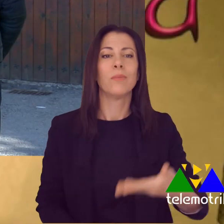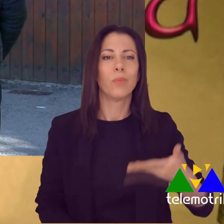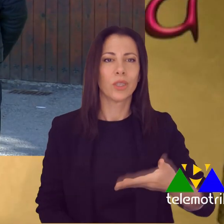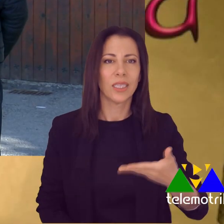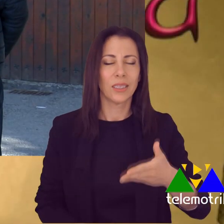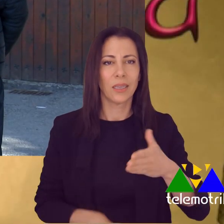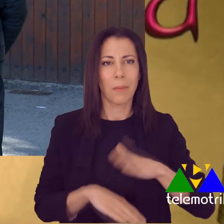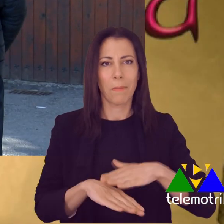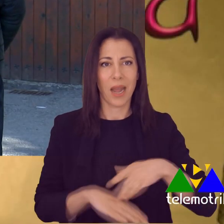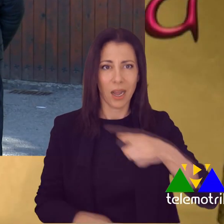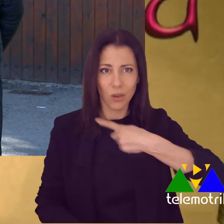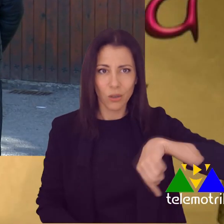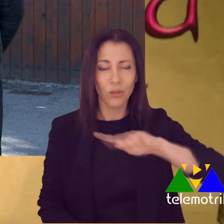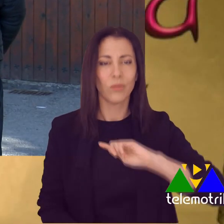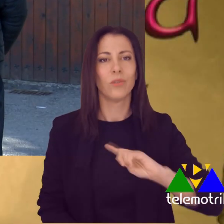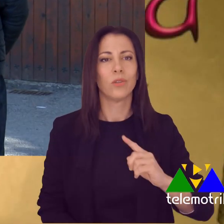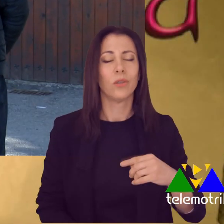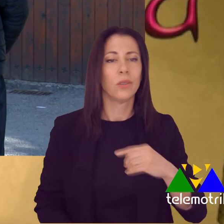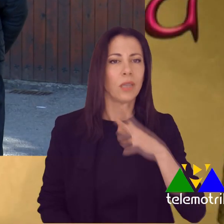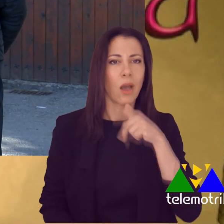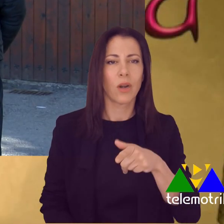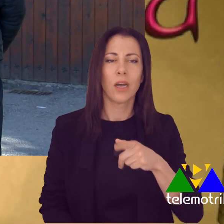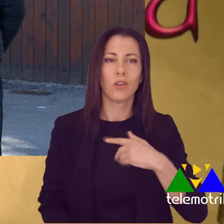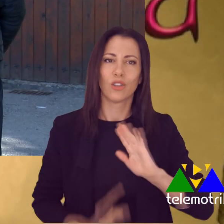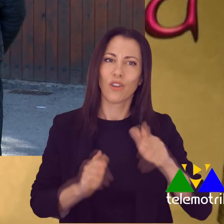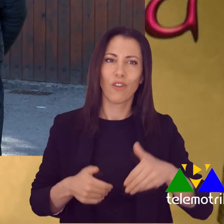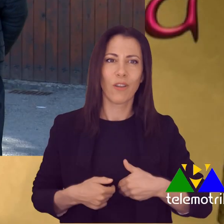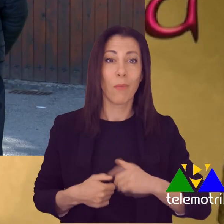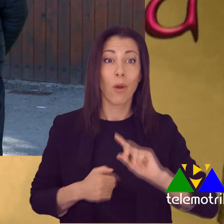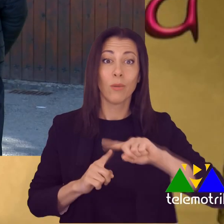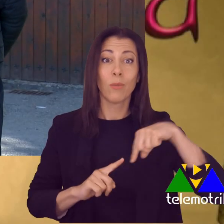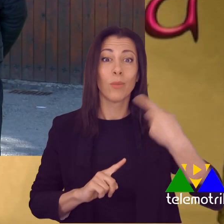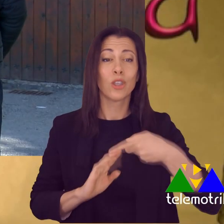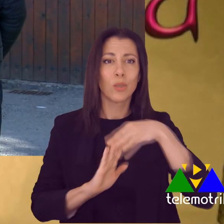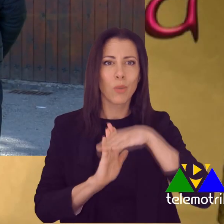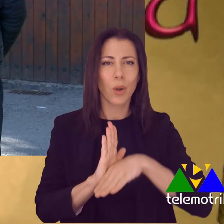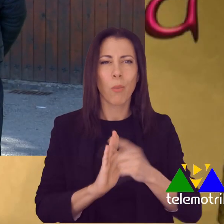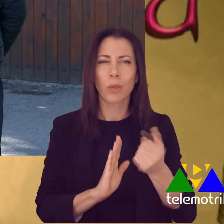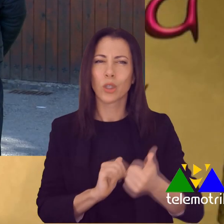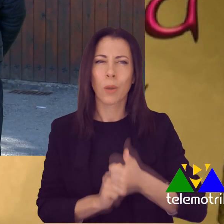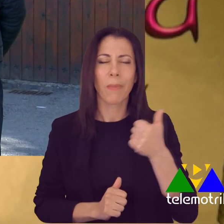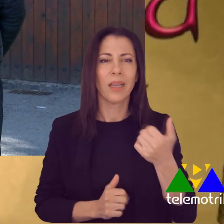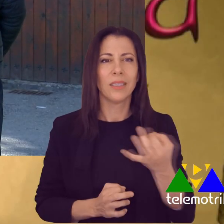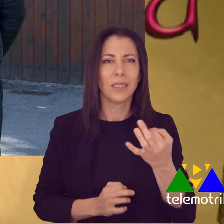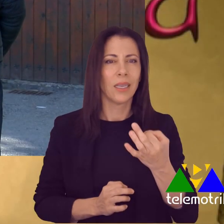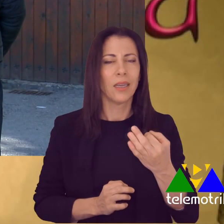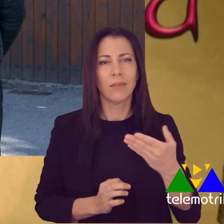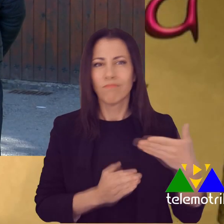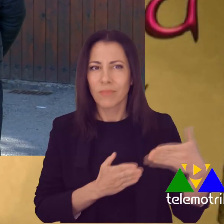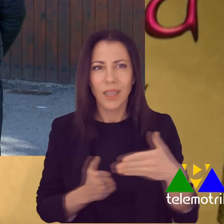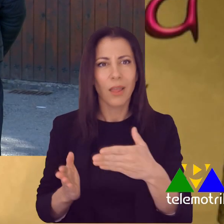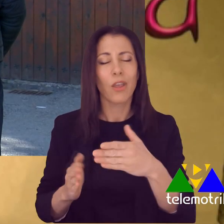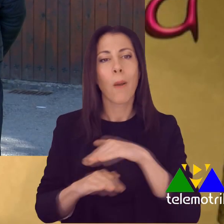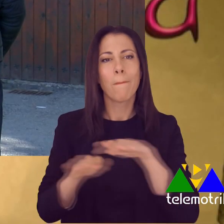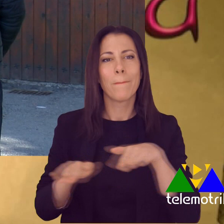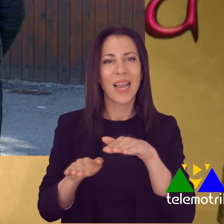tenido para nuestro municipio, y nosotros volvemos ya a nuestro próximo programa, un poquito más dirección hacia la